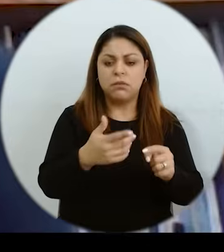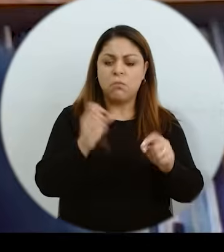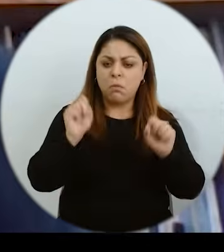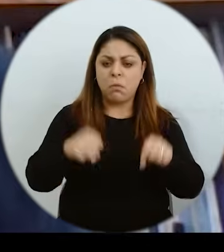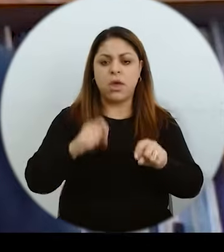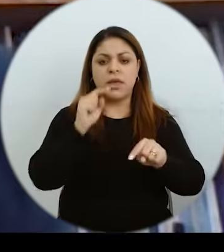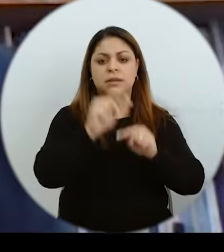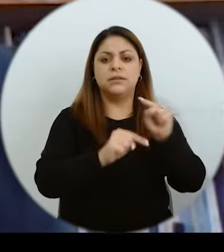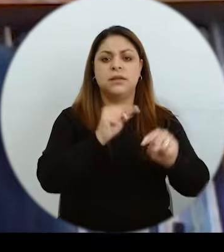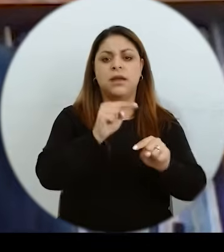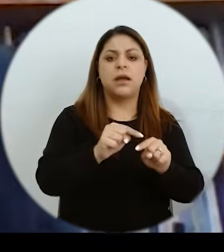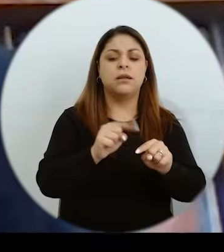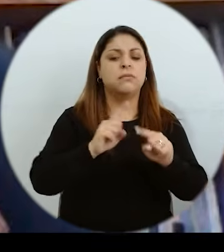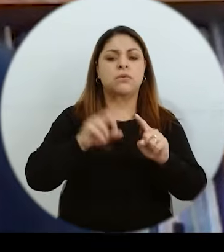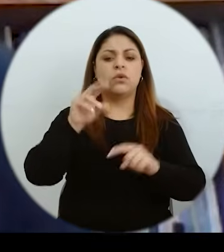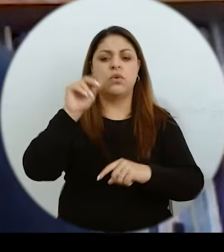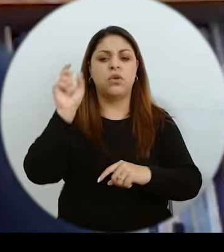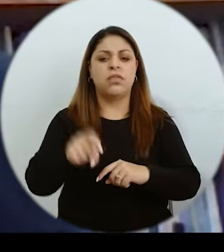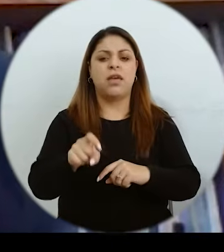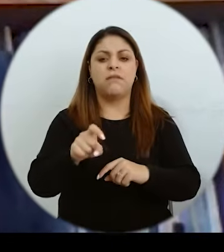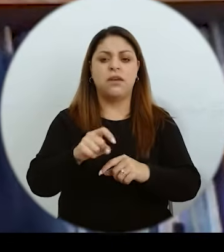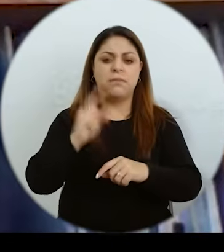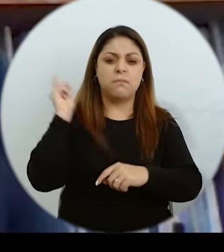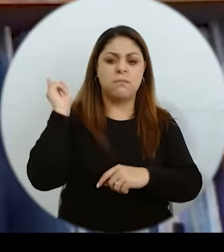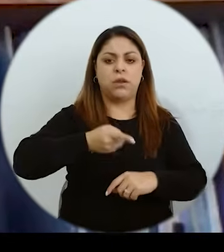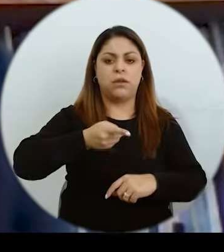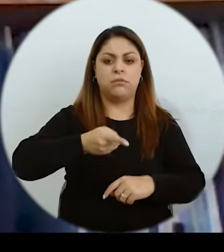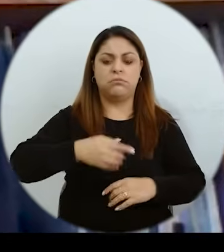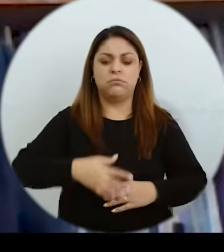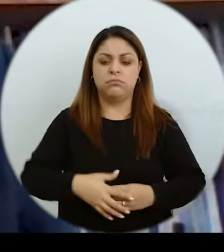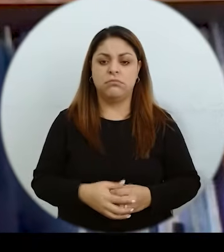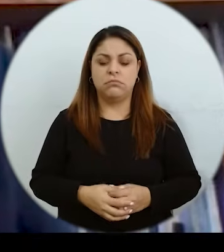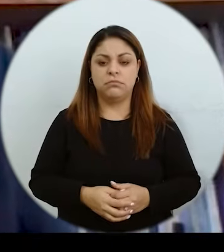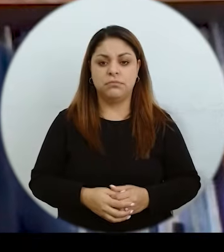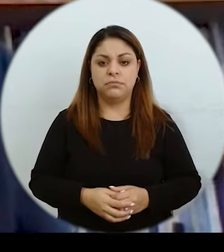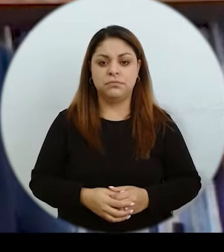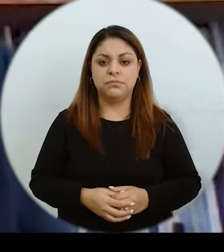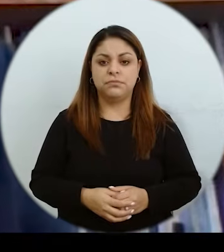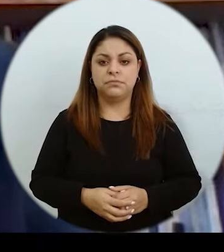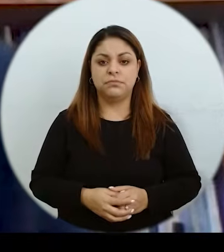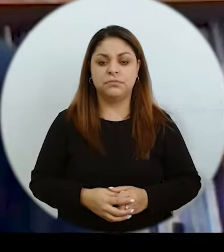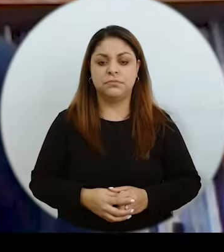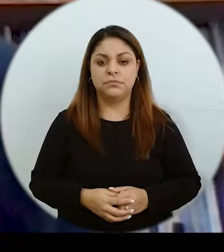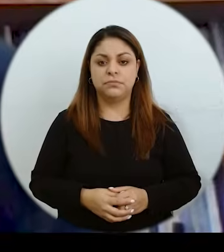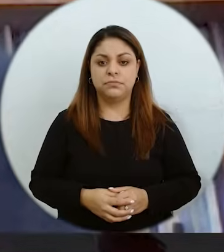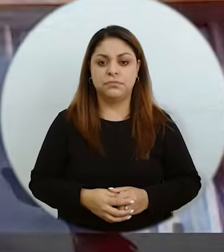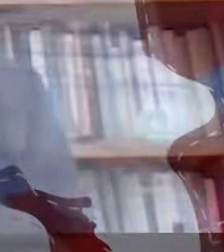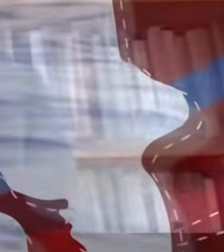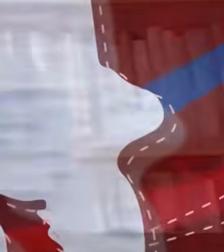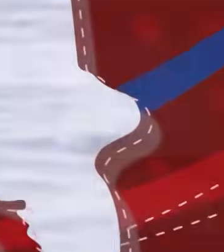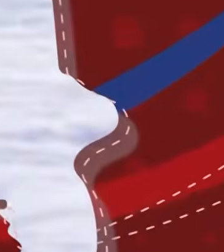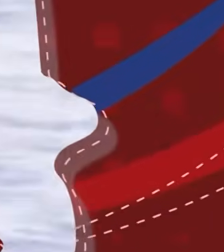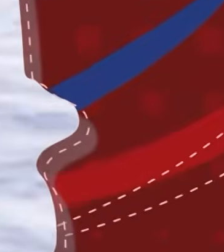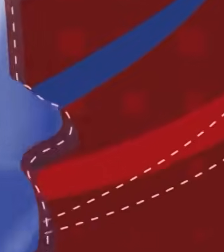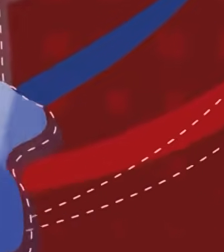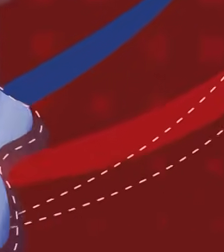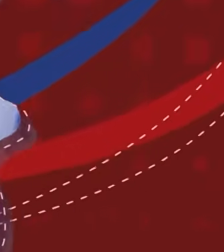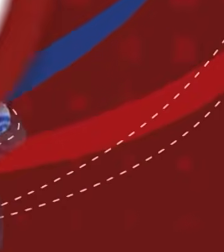de criticar. Se puede criticar, pero no se debe tratar de imponer.